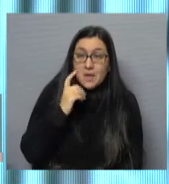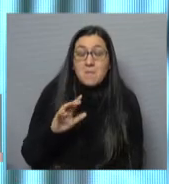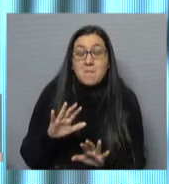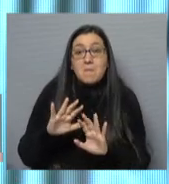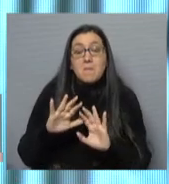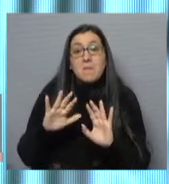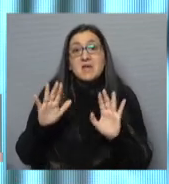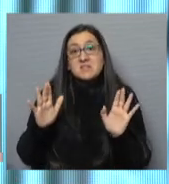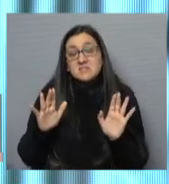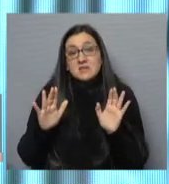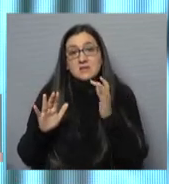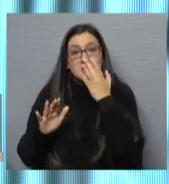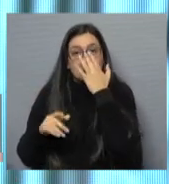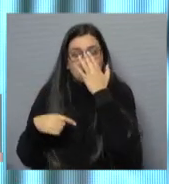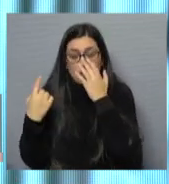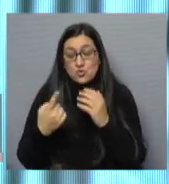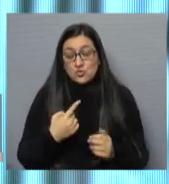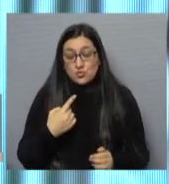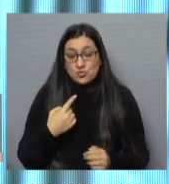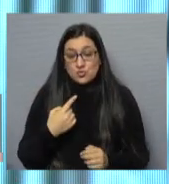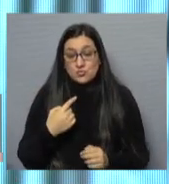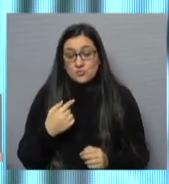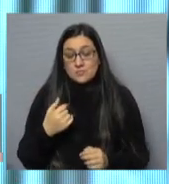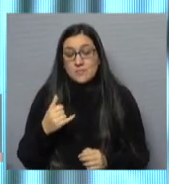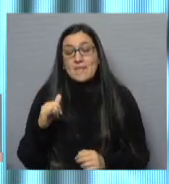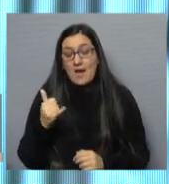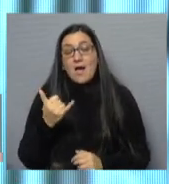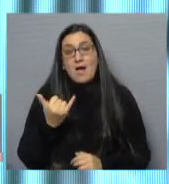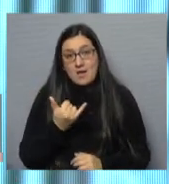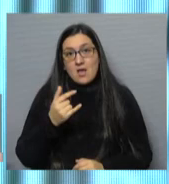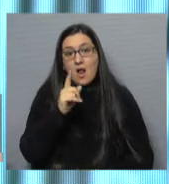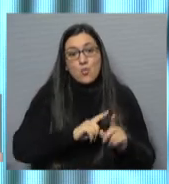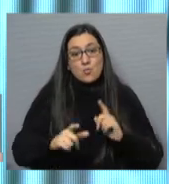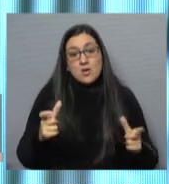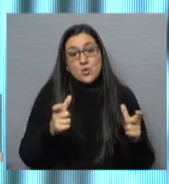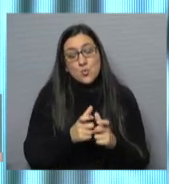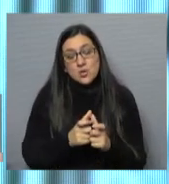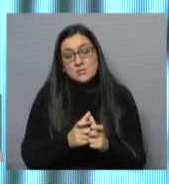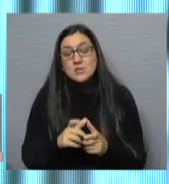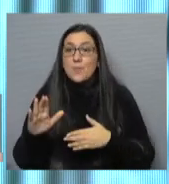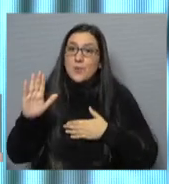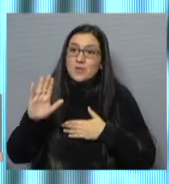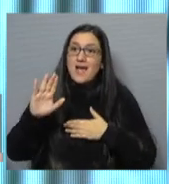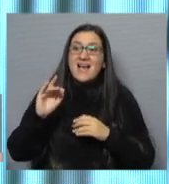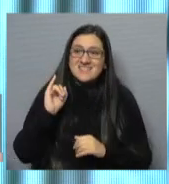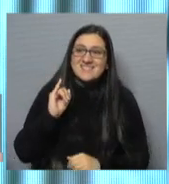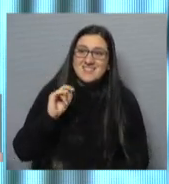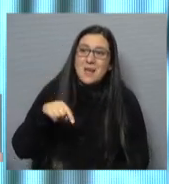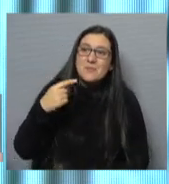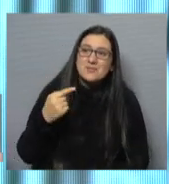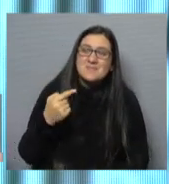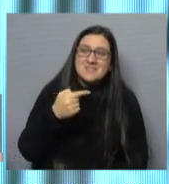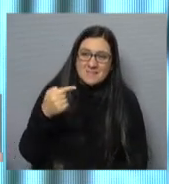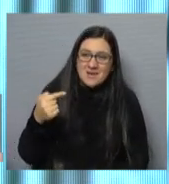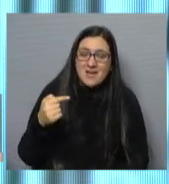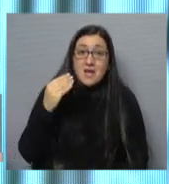Aparentemente, porque, nosotros hemos tenido algunas reuniones y se nos ha prometido, la semana que viene, en abril nos dijeron la semana